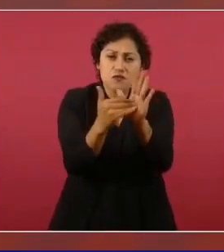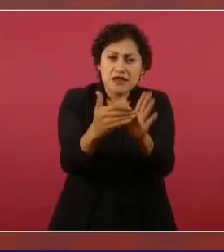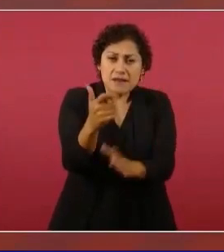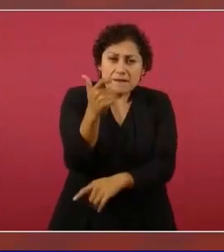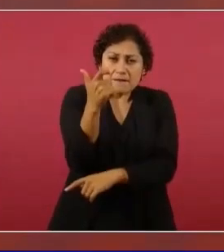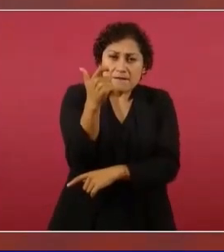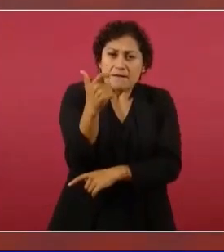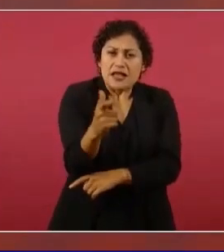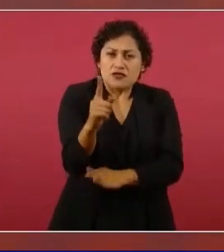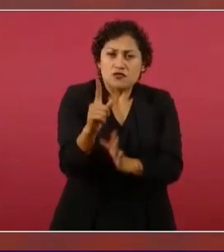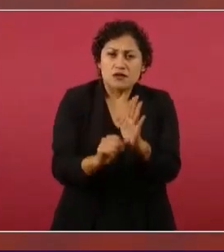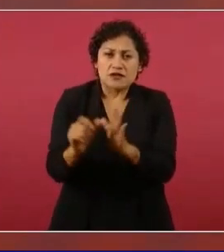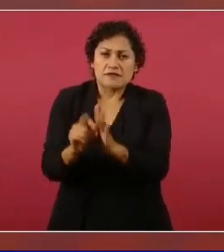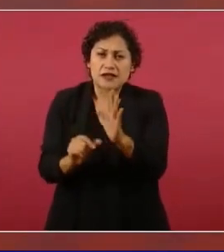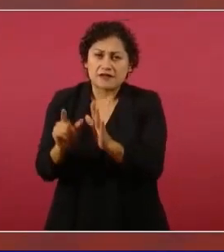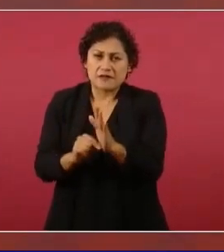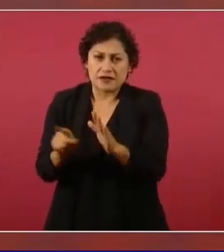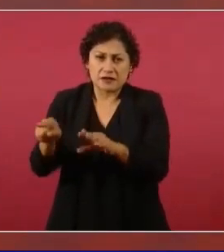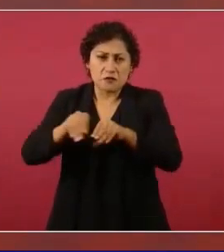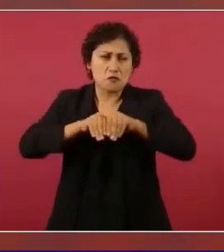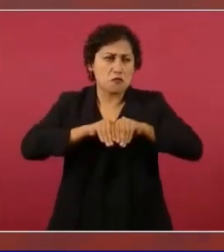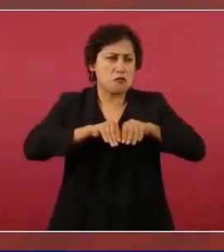Mintiendo, pero en alta.